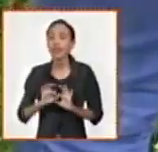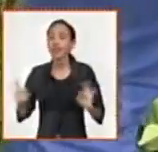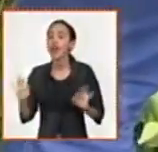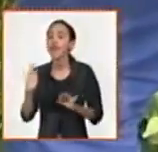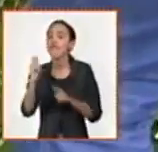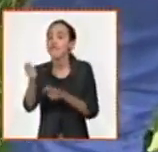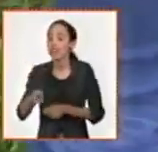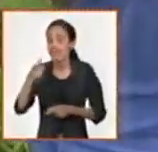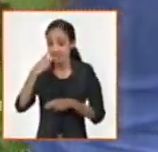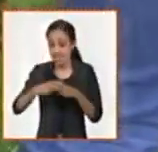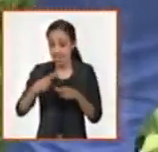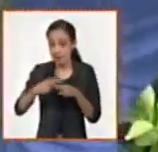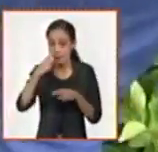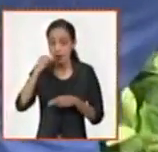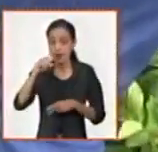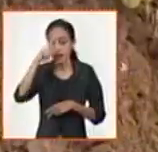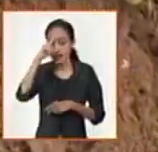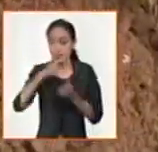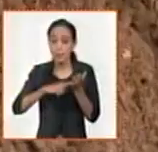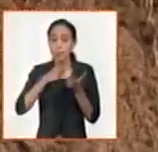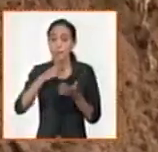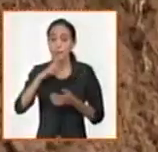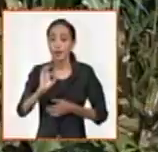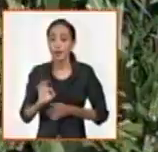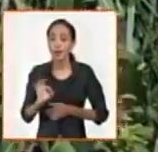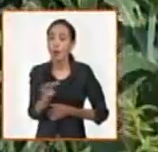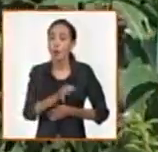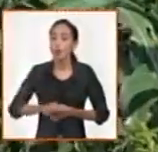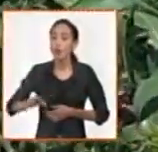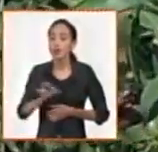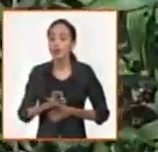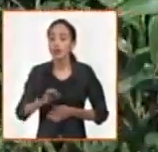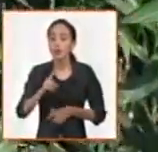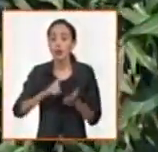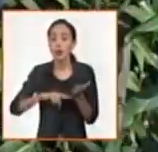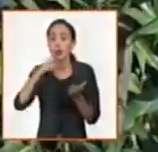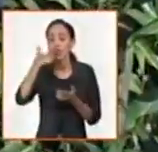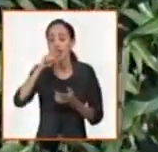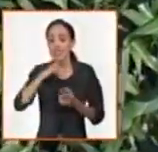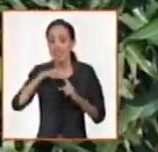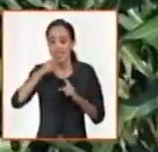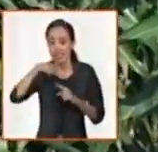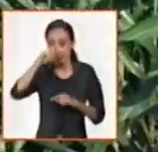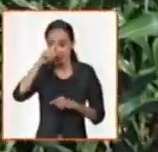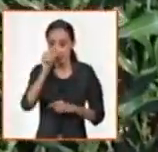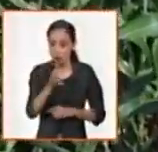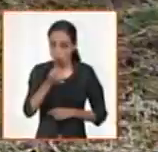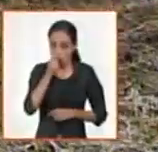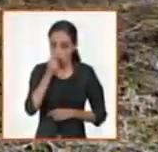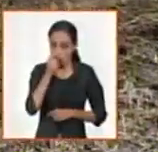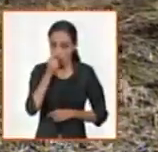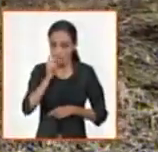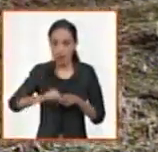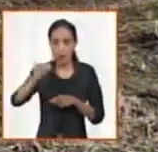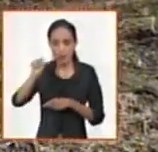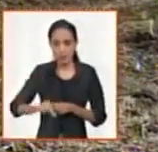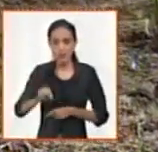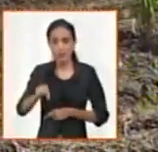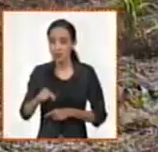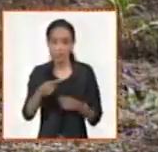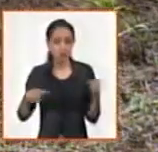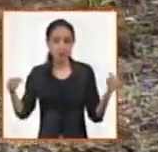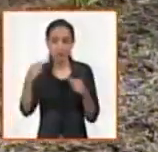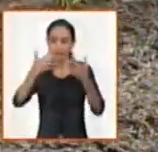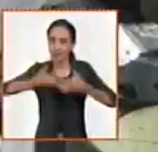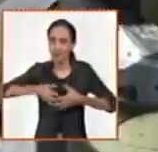finca El Níspero, en la zona de Manzanares del municipio Placetas. Allí el campesino Jordanis Díaz se ha establecido como el mayor